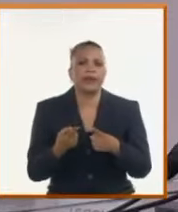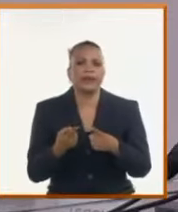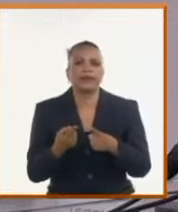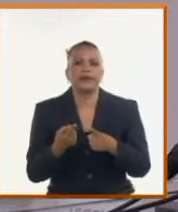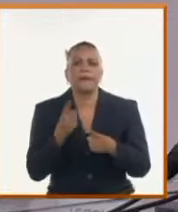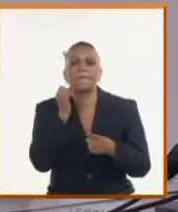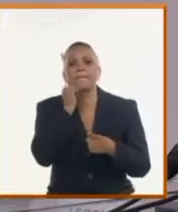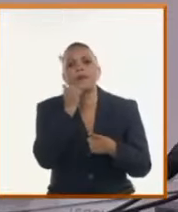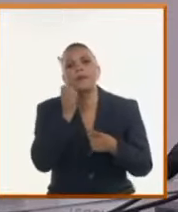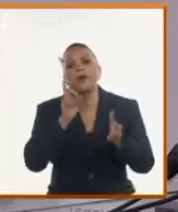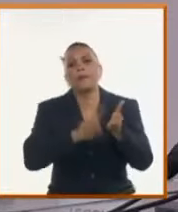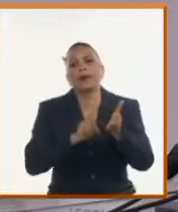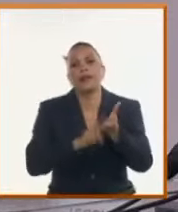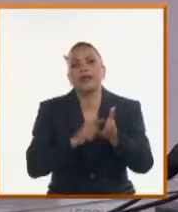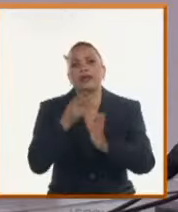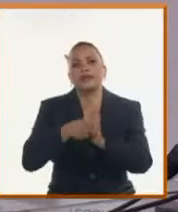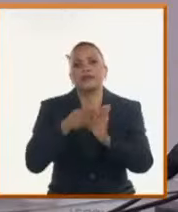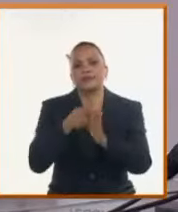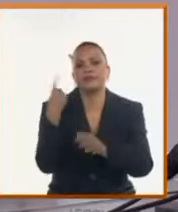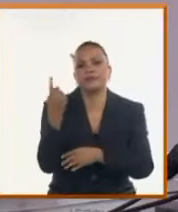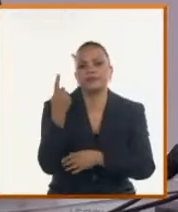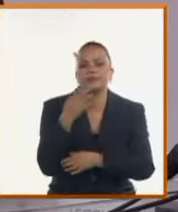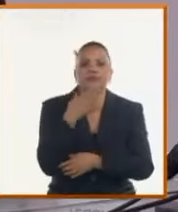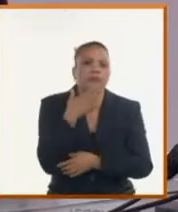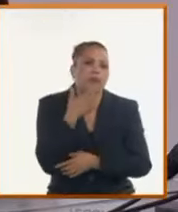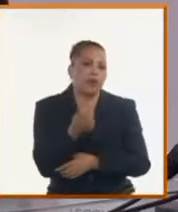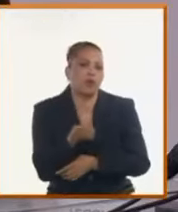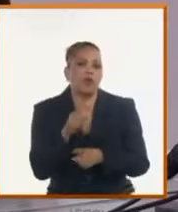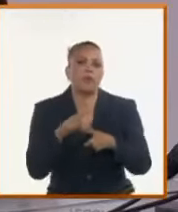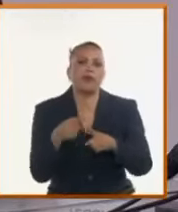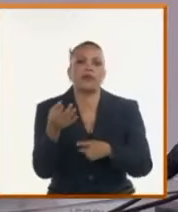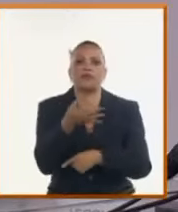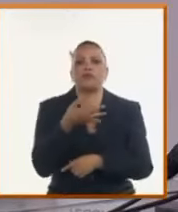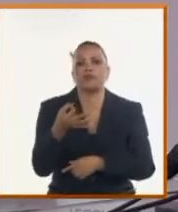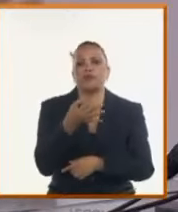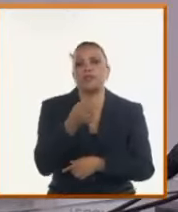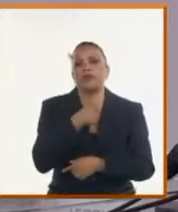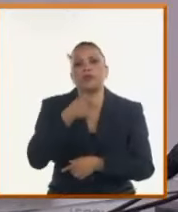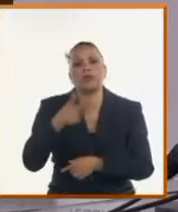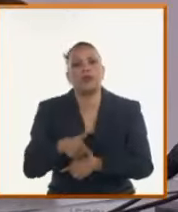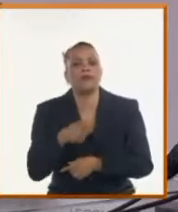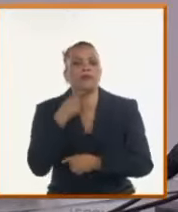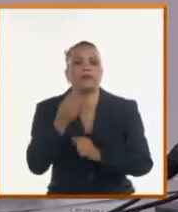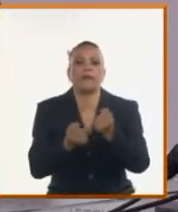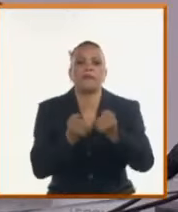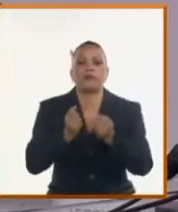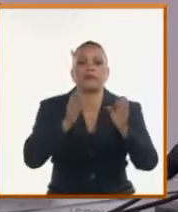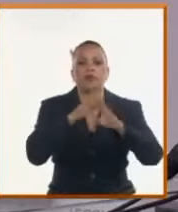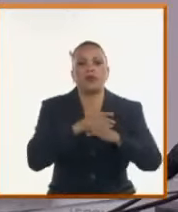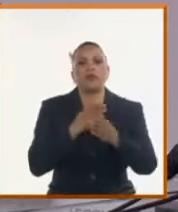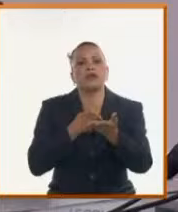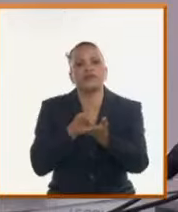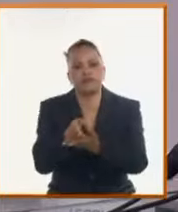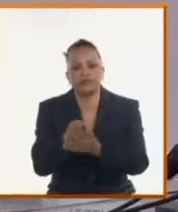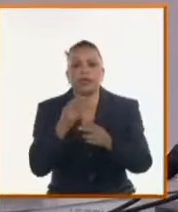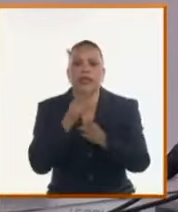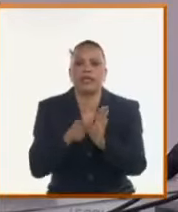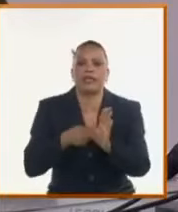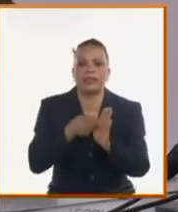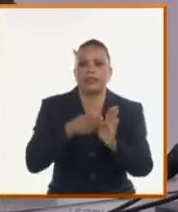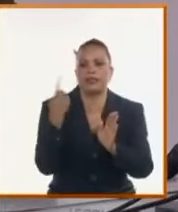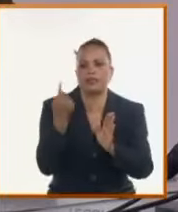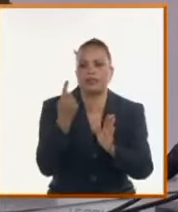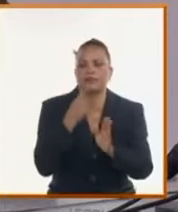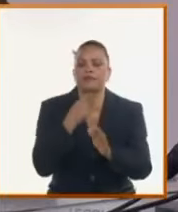paradas en los trenes nacionales sobre todo para beneficiar a municipios que no tienen transporte y por donde pasa el tren nacional son algunas de las